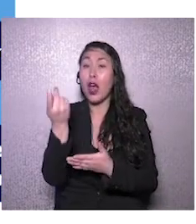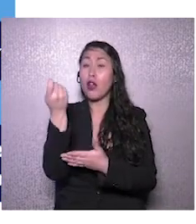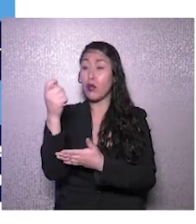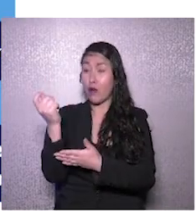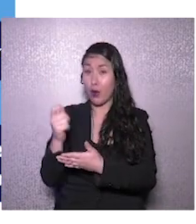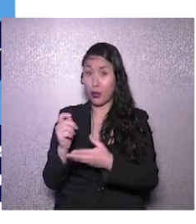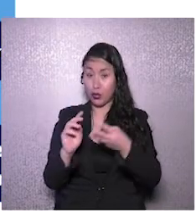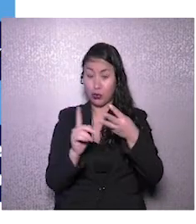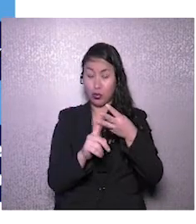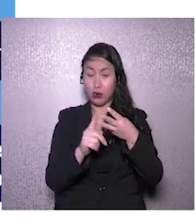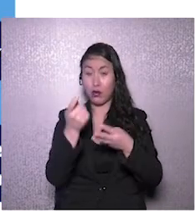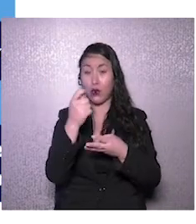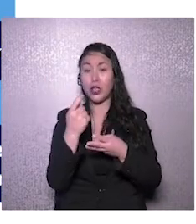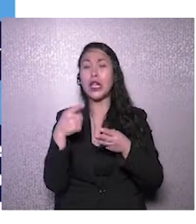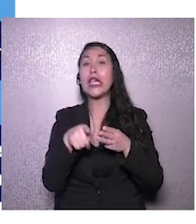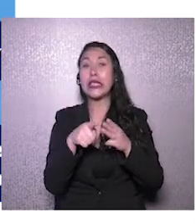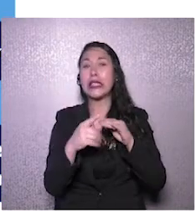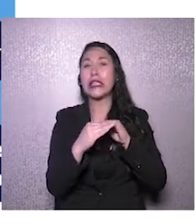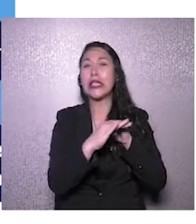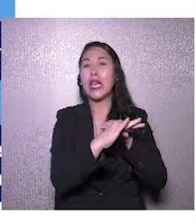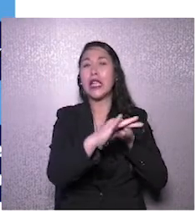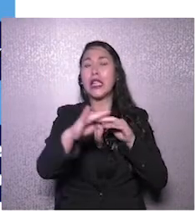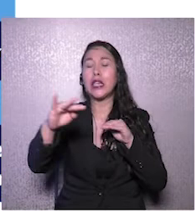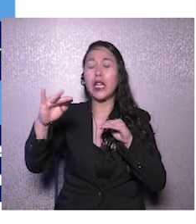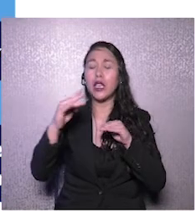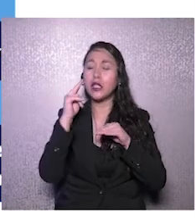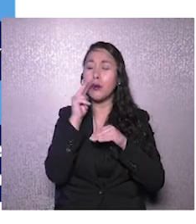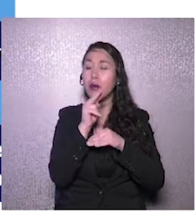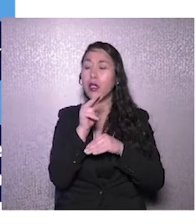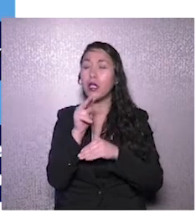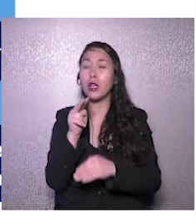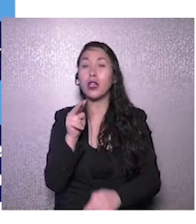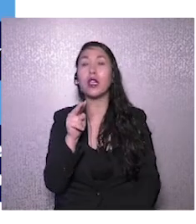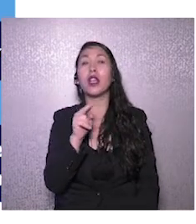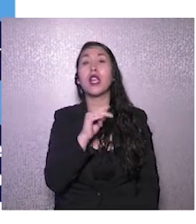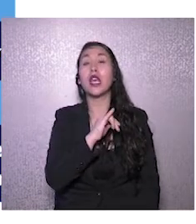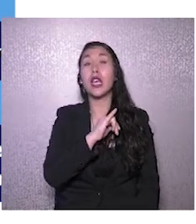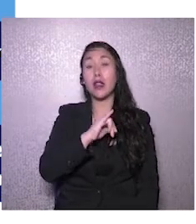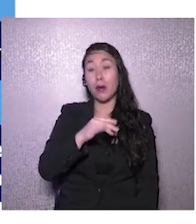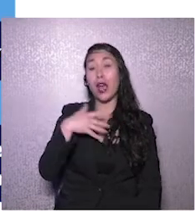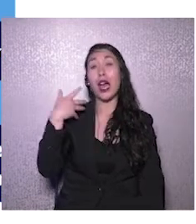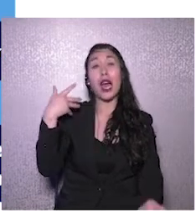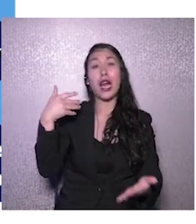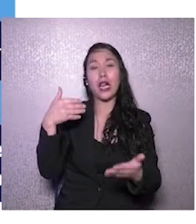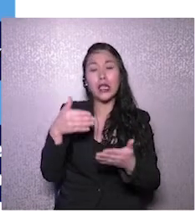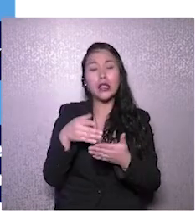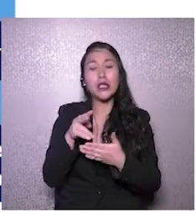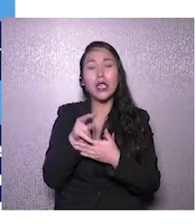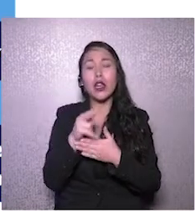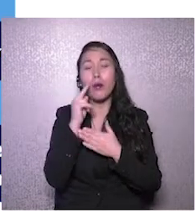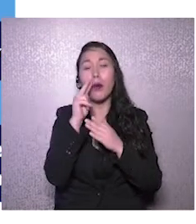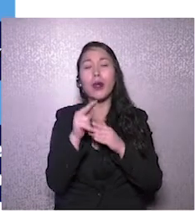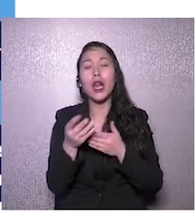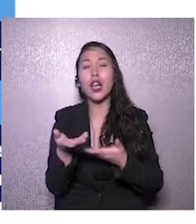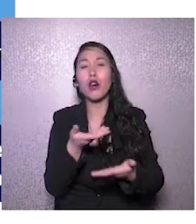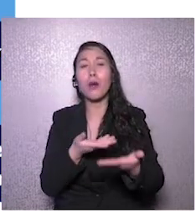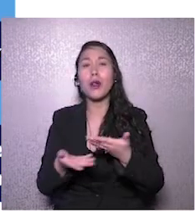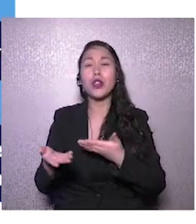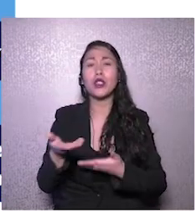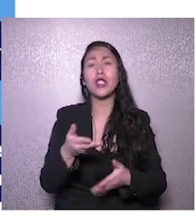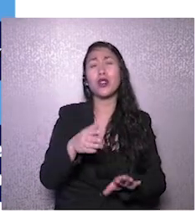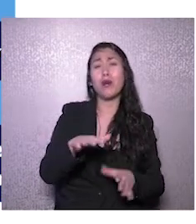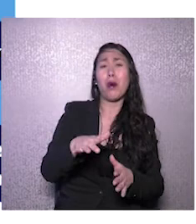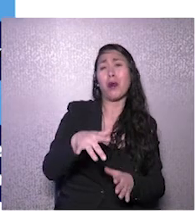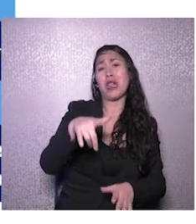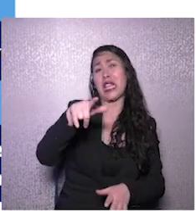hacemos, se generan estándares, se diseminan, guías clínicas, hasta que llegan a la práctica clínica. Y este ciclo puede durar hasta